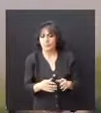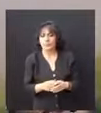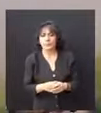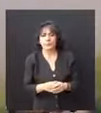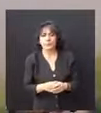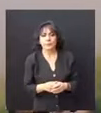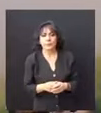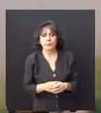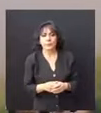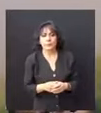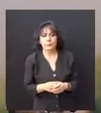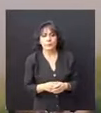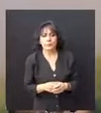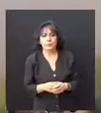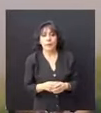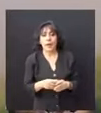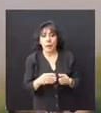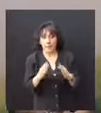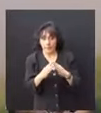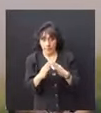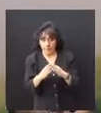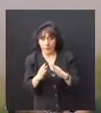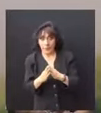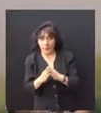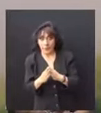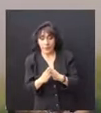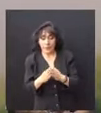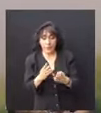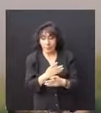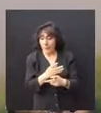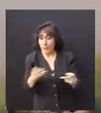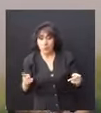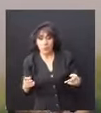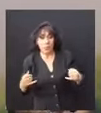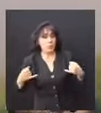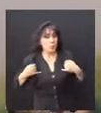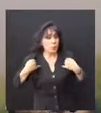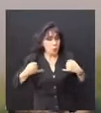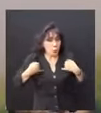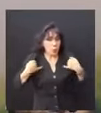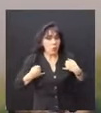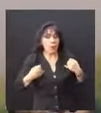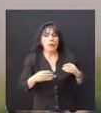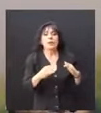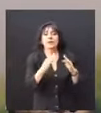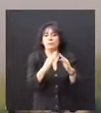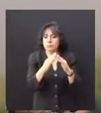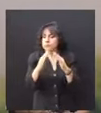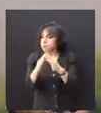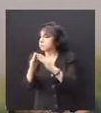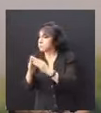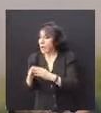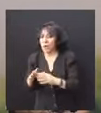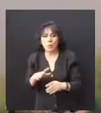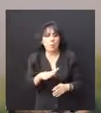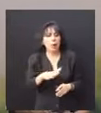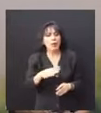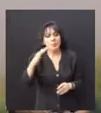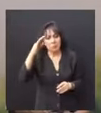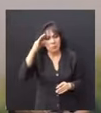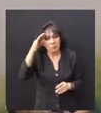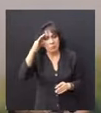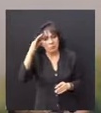de interés social. Que las y los jóvenes sepan que pueden tener una vivienda.